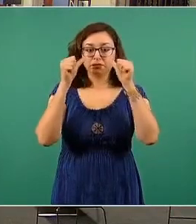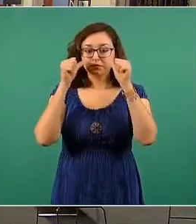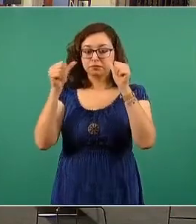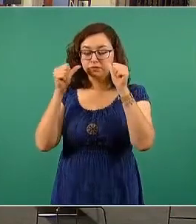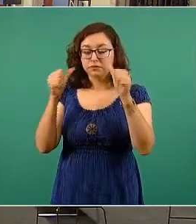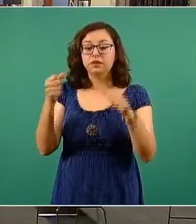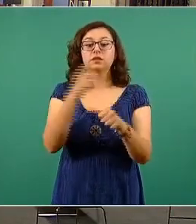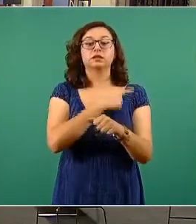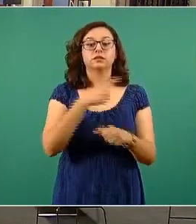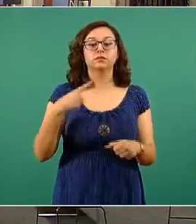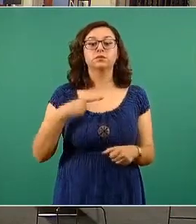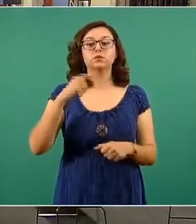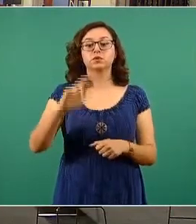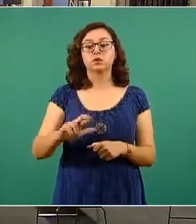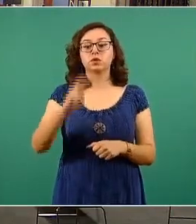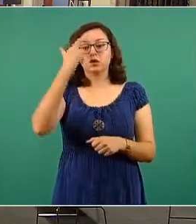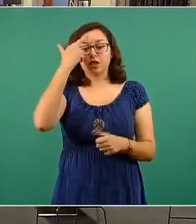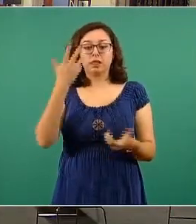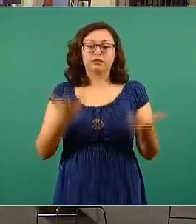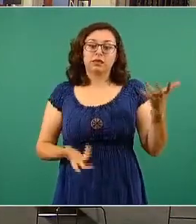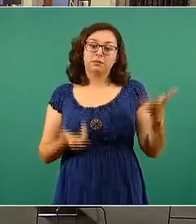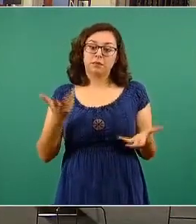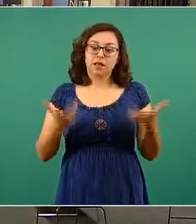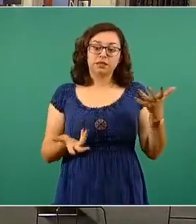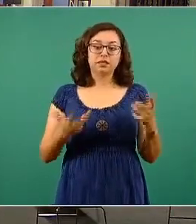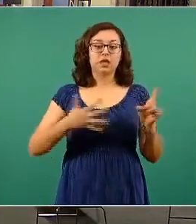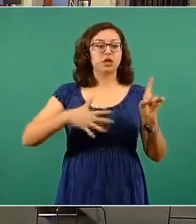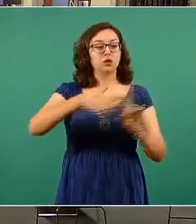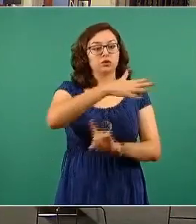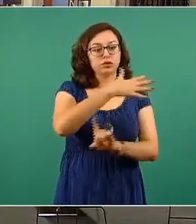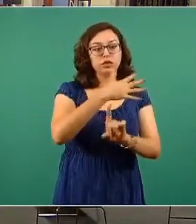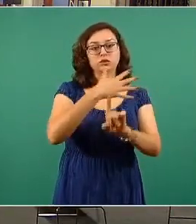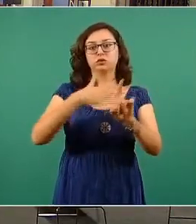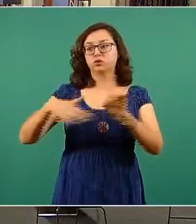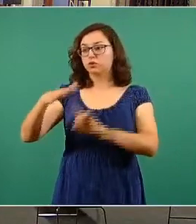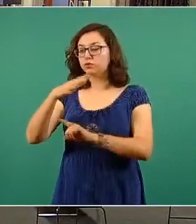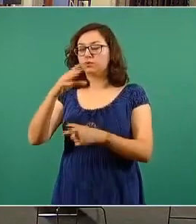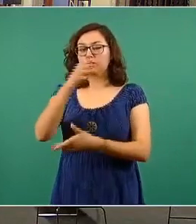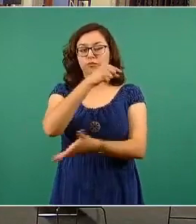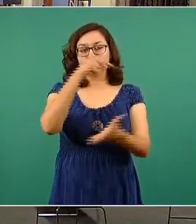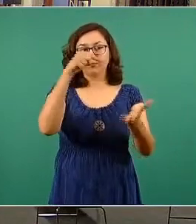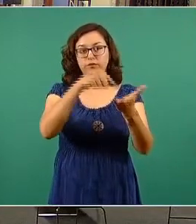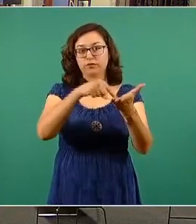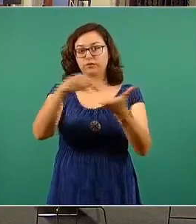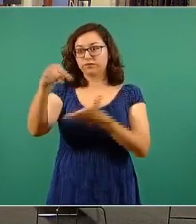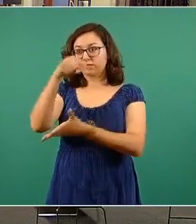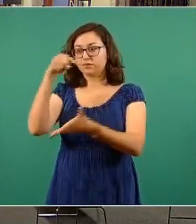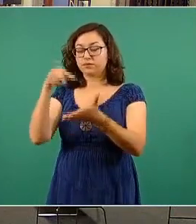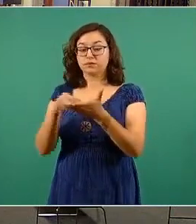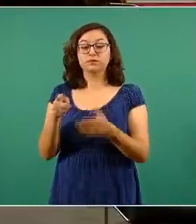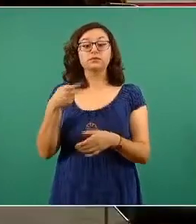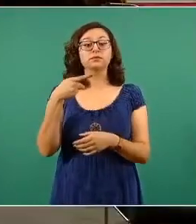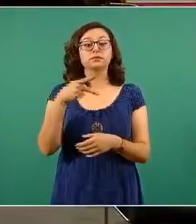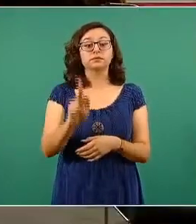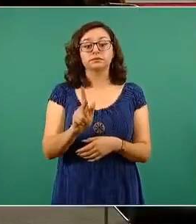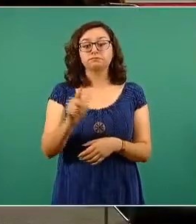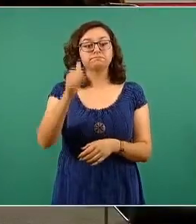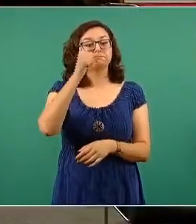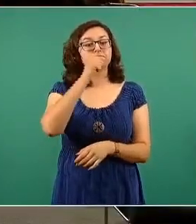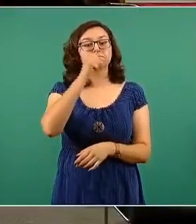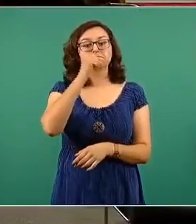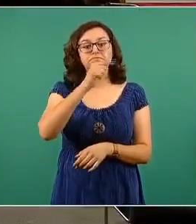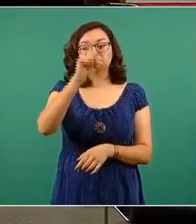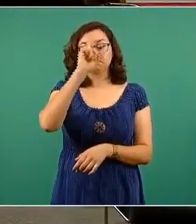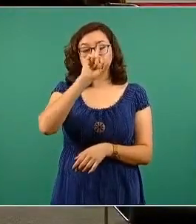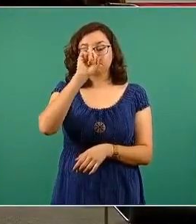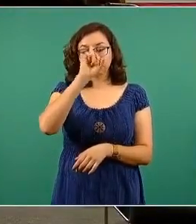estos ambientes son variados dependiendo de la disponibilidad de espacios que hay en cada lugar, pero siempre las recomendaciones que están en